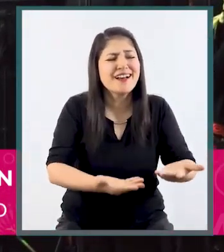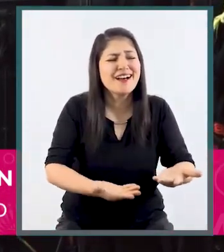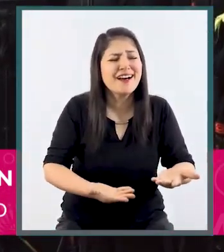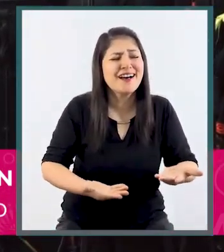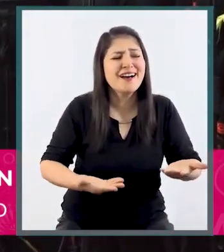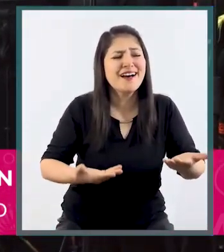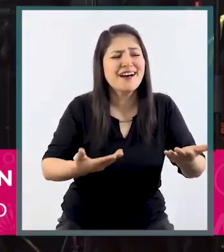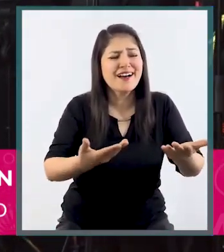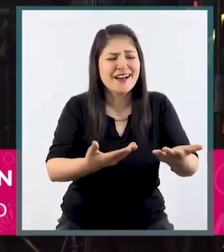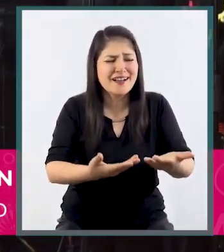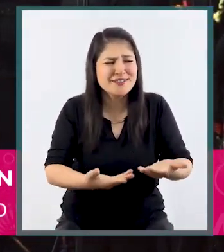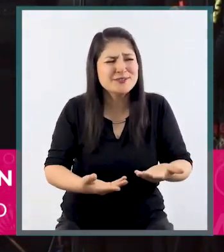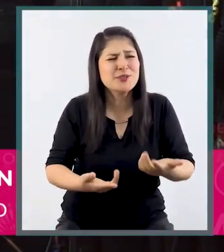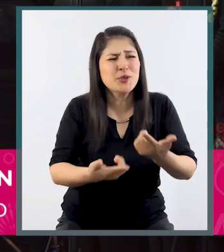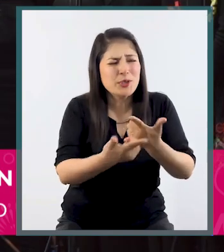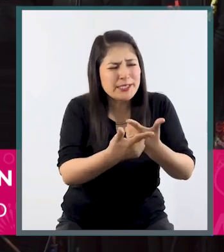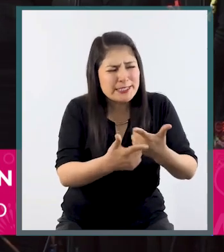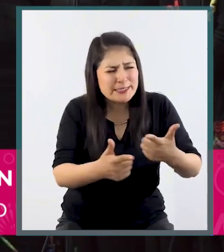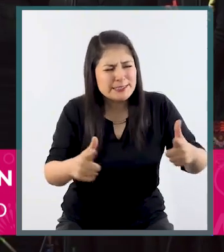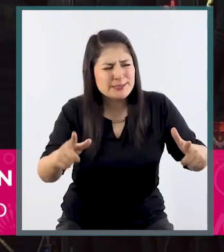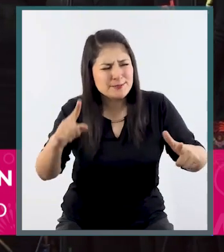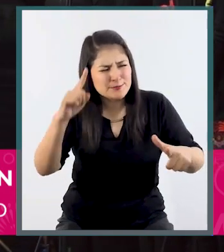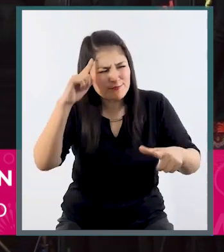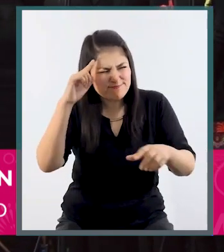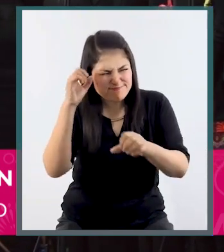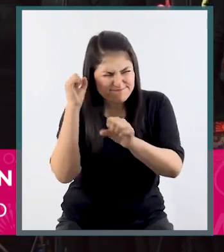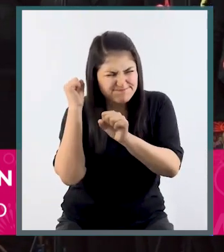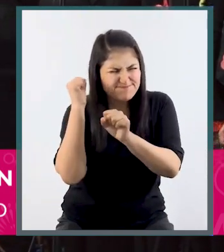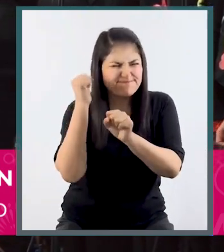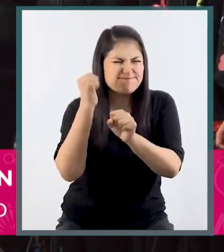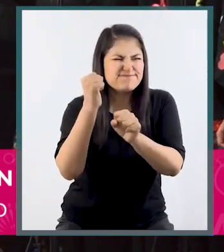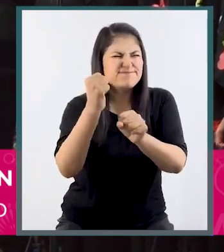y sembrarme en